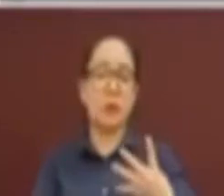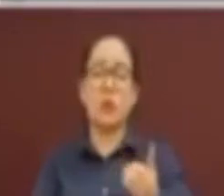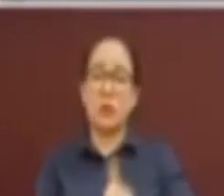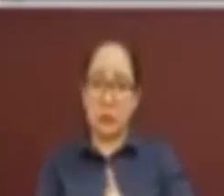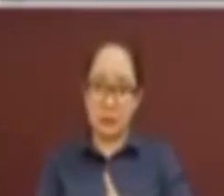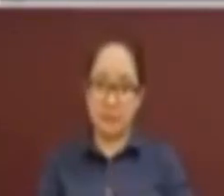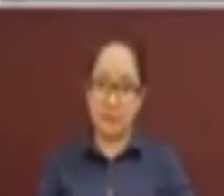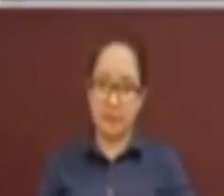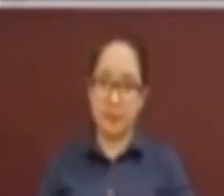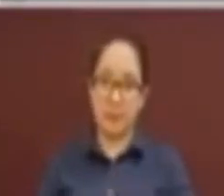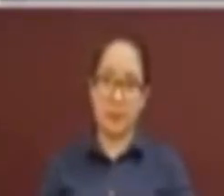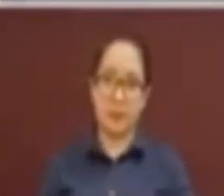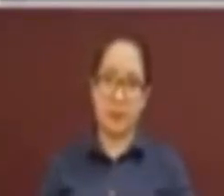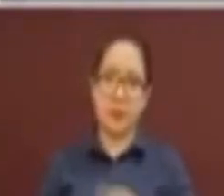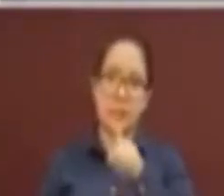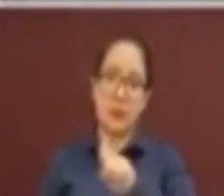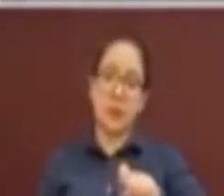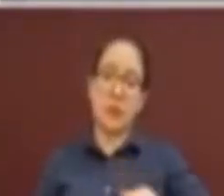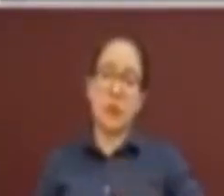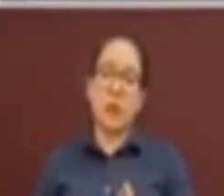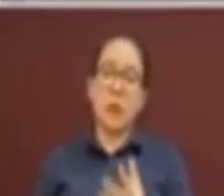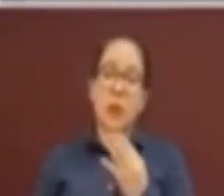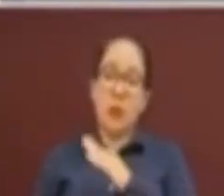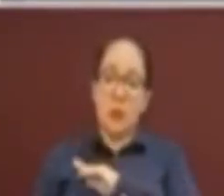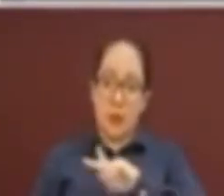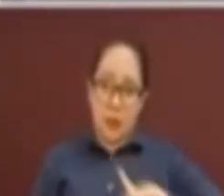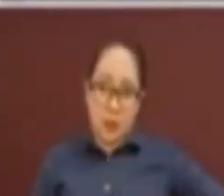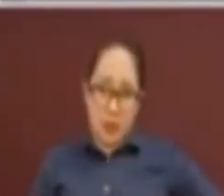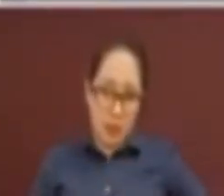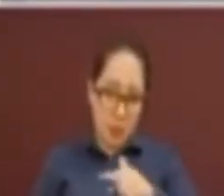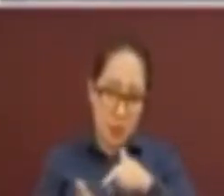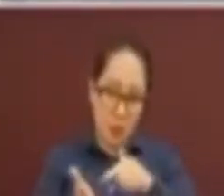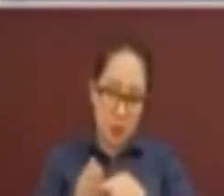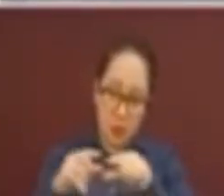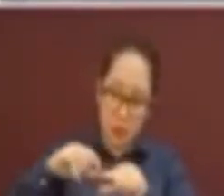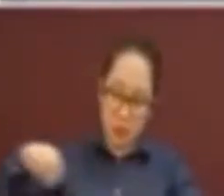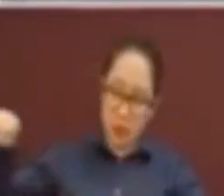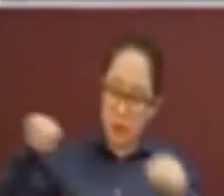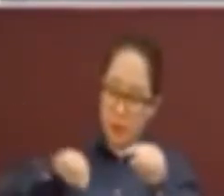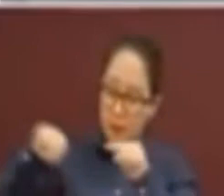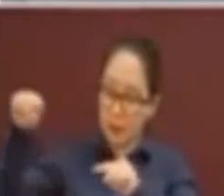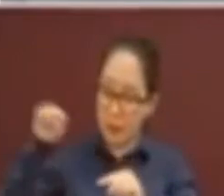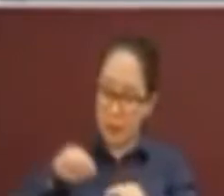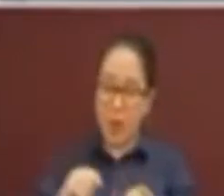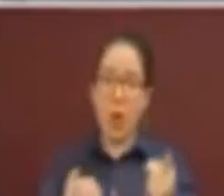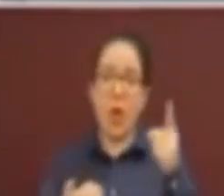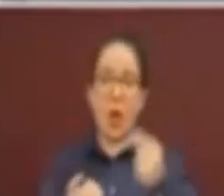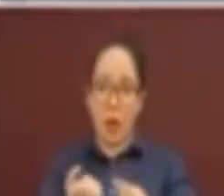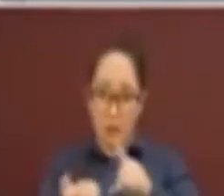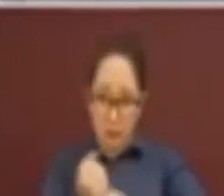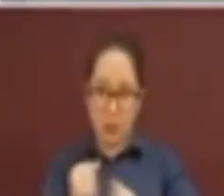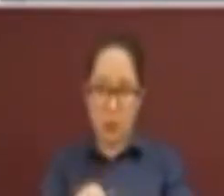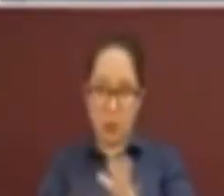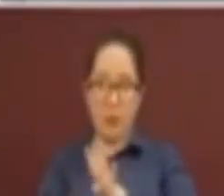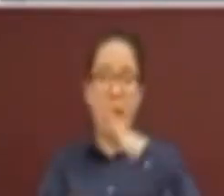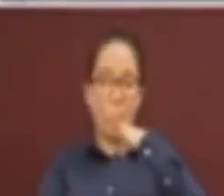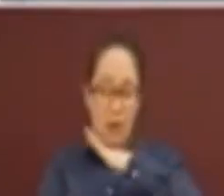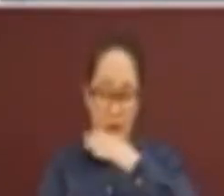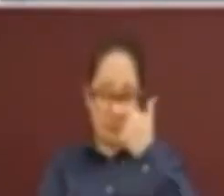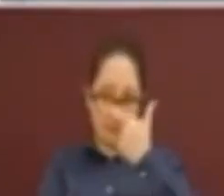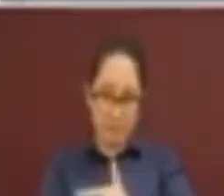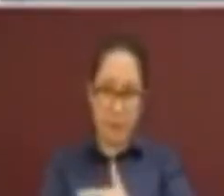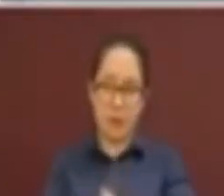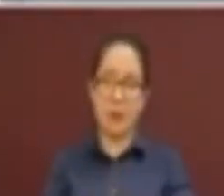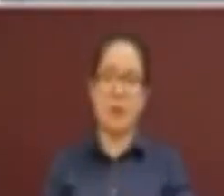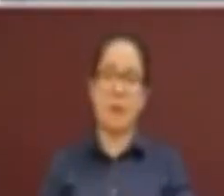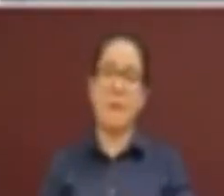son 194 los municipios en donde se han identificado los casos positivos a kobe 19 y